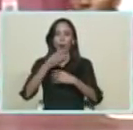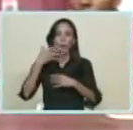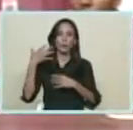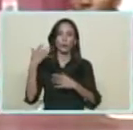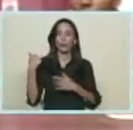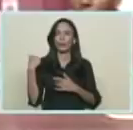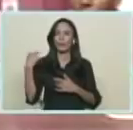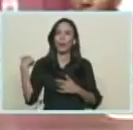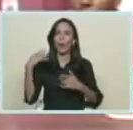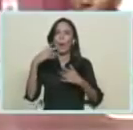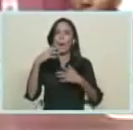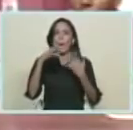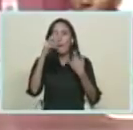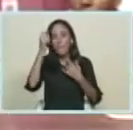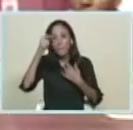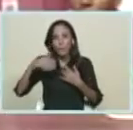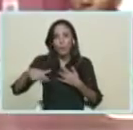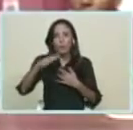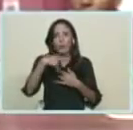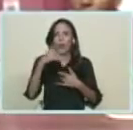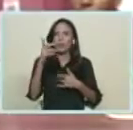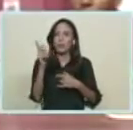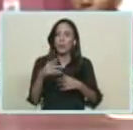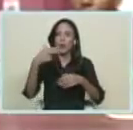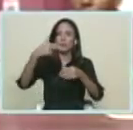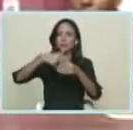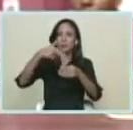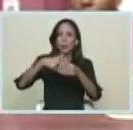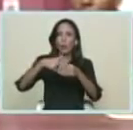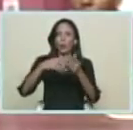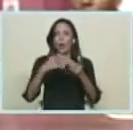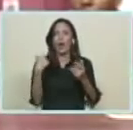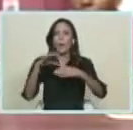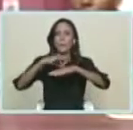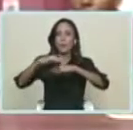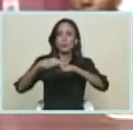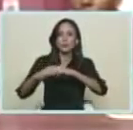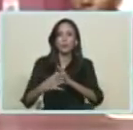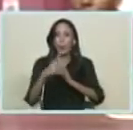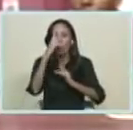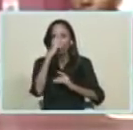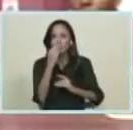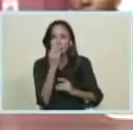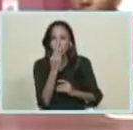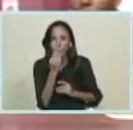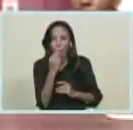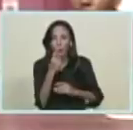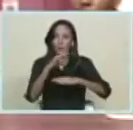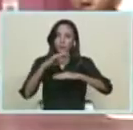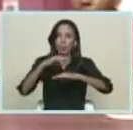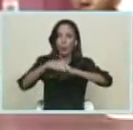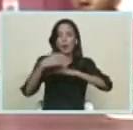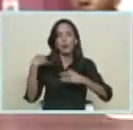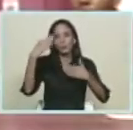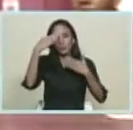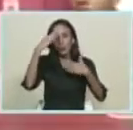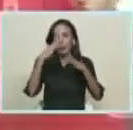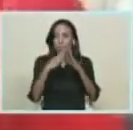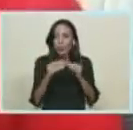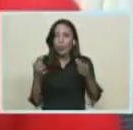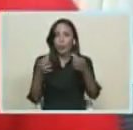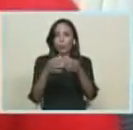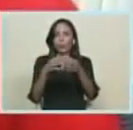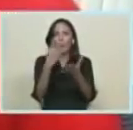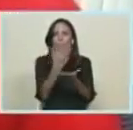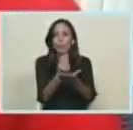mí, vengo de un pueblo petrolero, Punta de Mata, municipio Ezequiel Zamora. Le mando un saludo a todos los compañeros de trabajo del estado